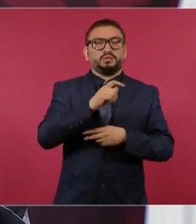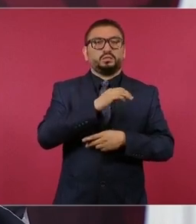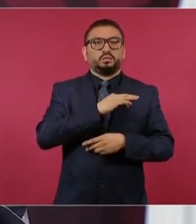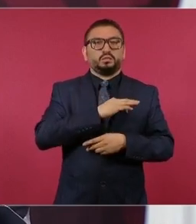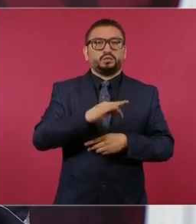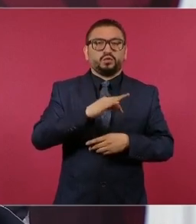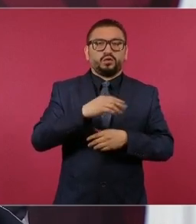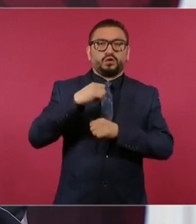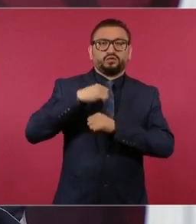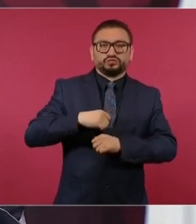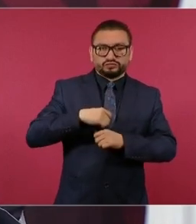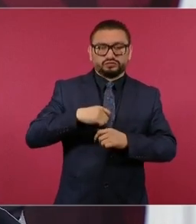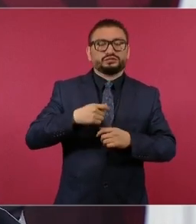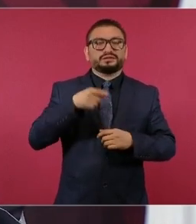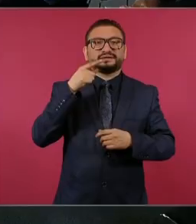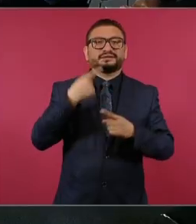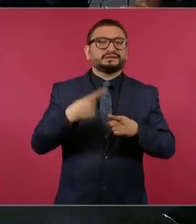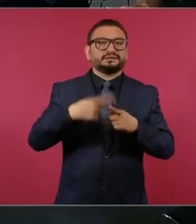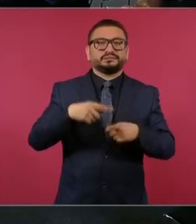del pueblo.